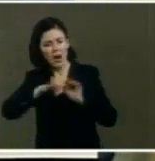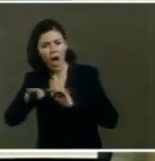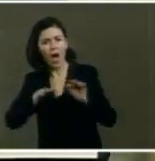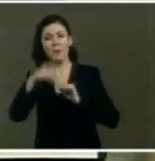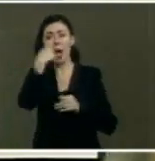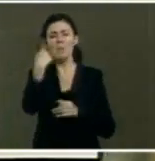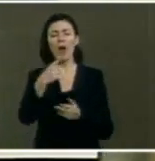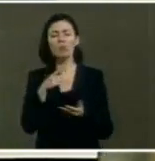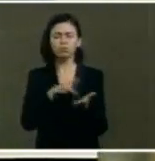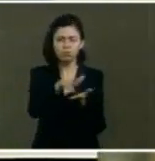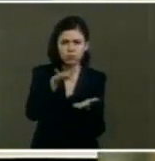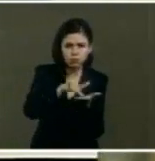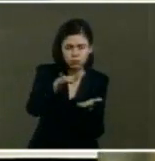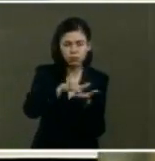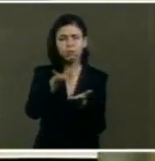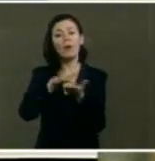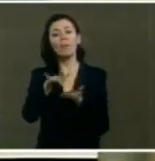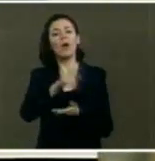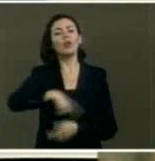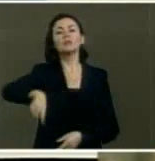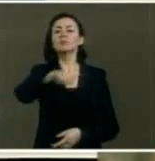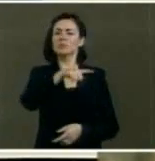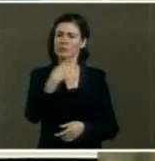adelante con su propio esfuerzo.